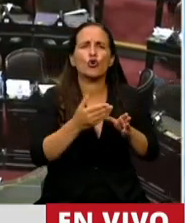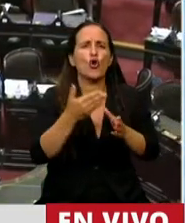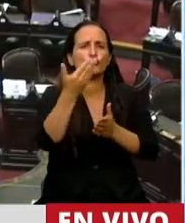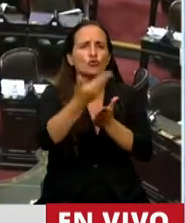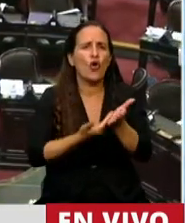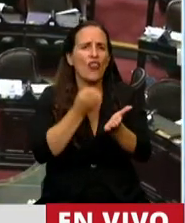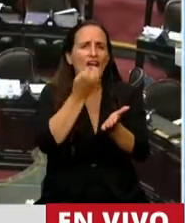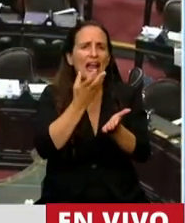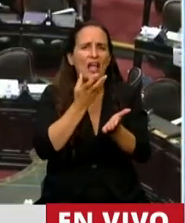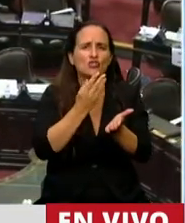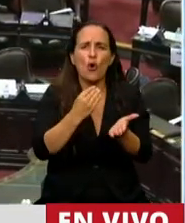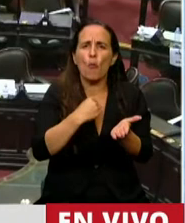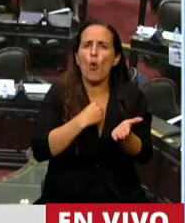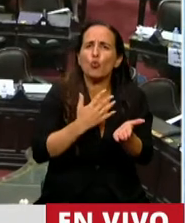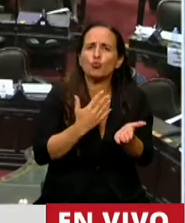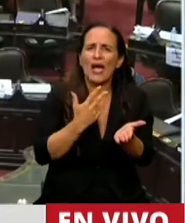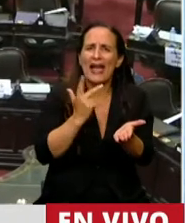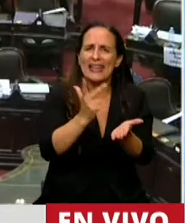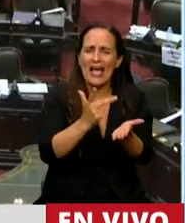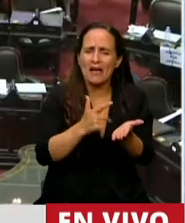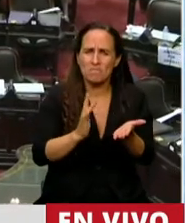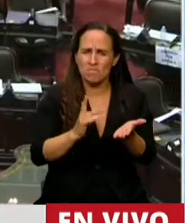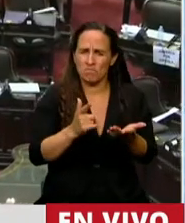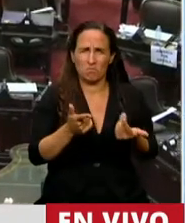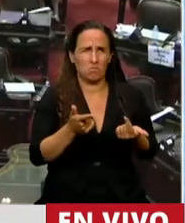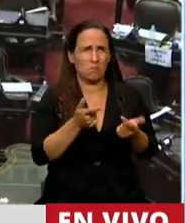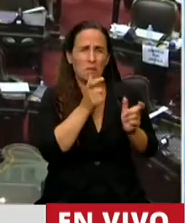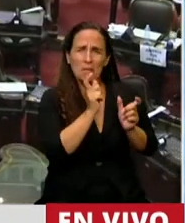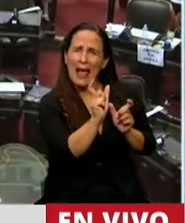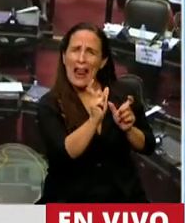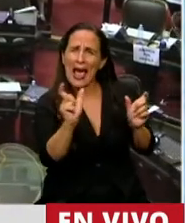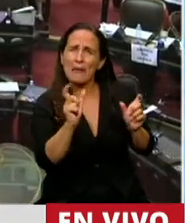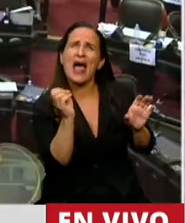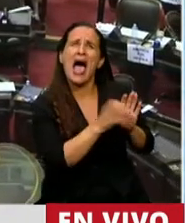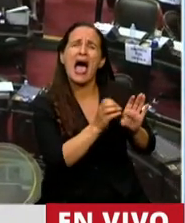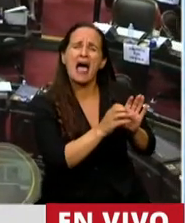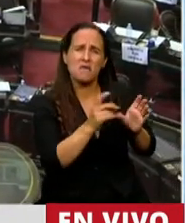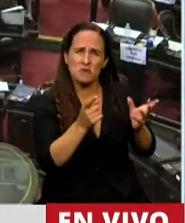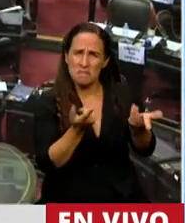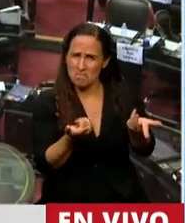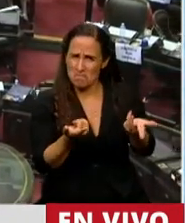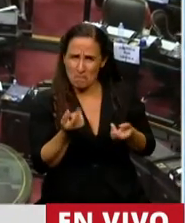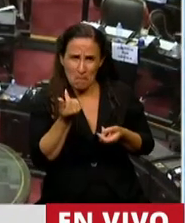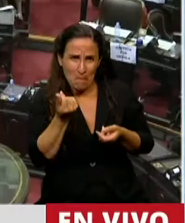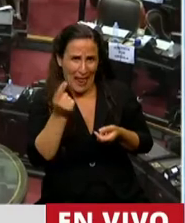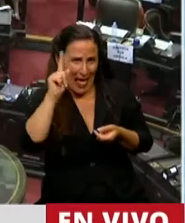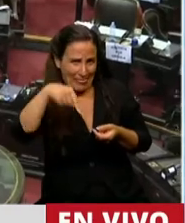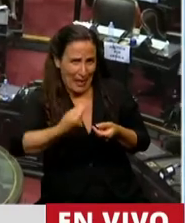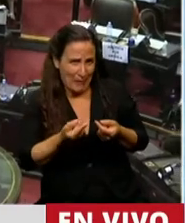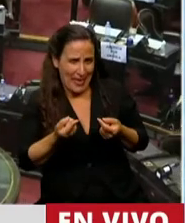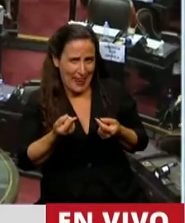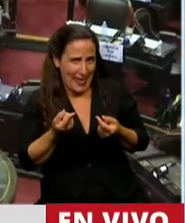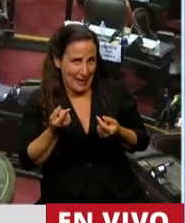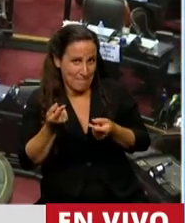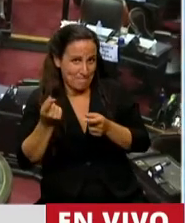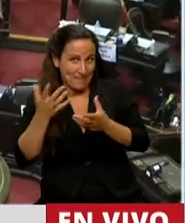voluntaria. Movilizar ahorros, qué manera increíble de denominar aquellos fondos que surgen del delito.